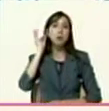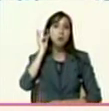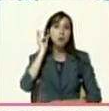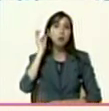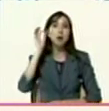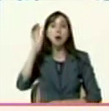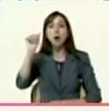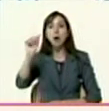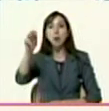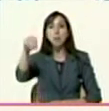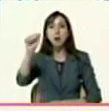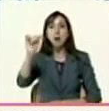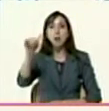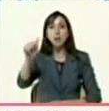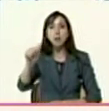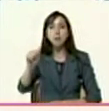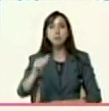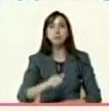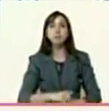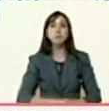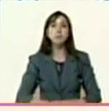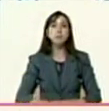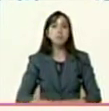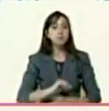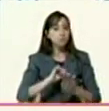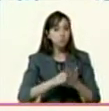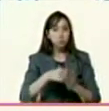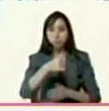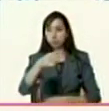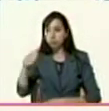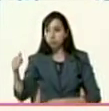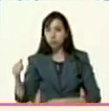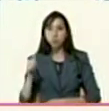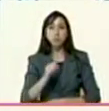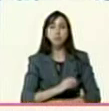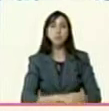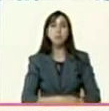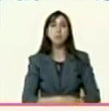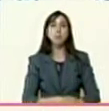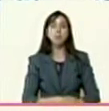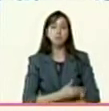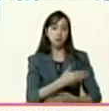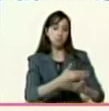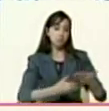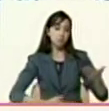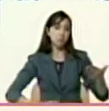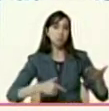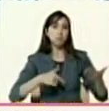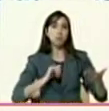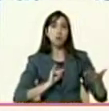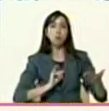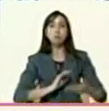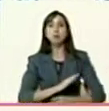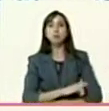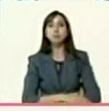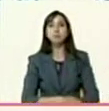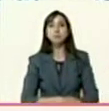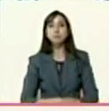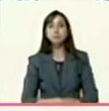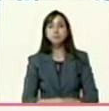Amaya, titulares de la cédula de identidad aquí impresa,